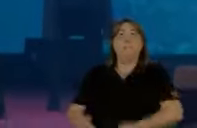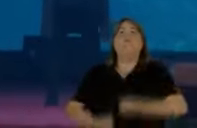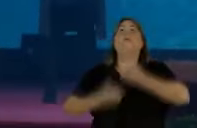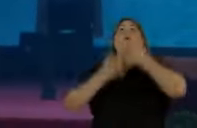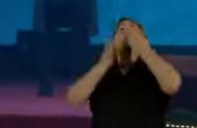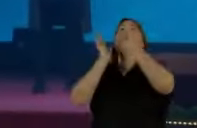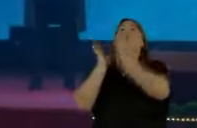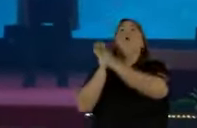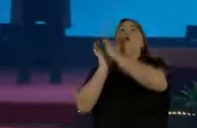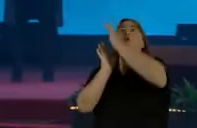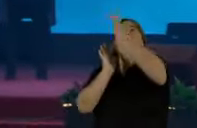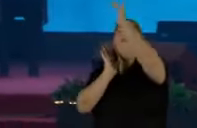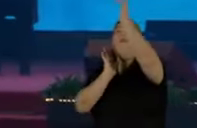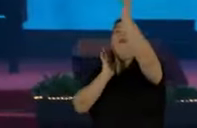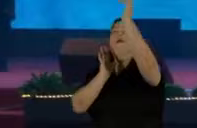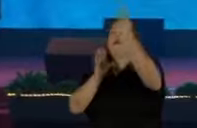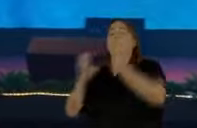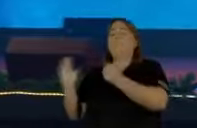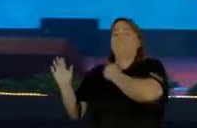favor.